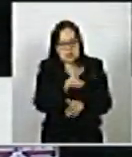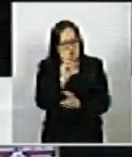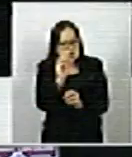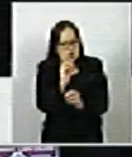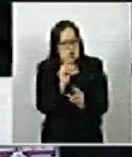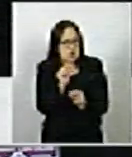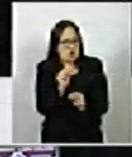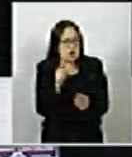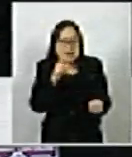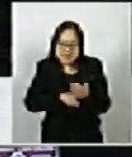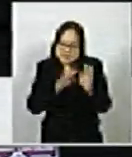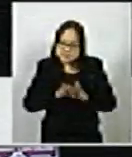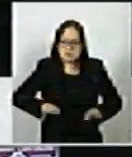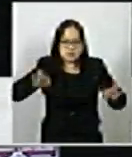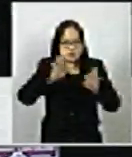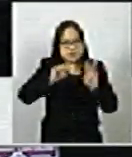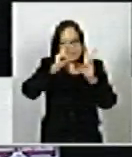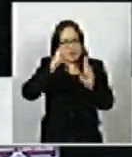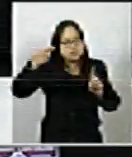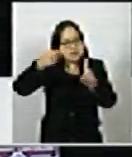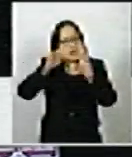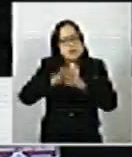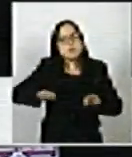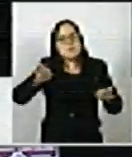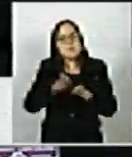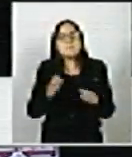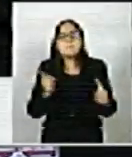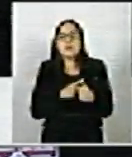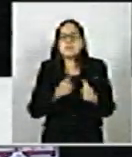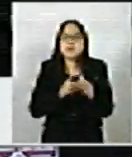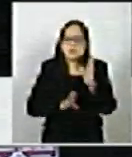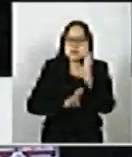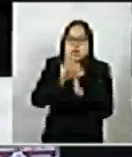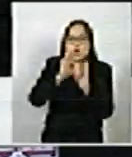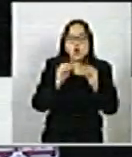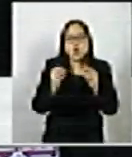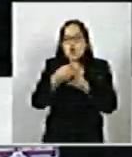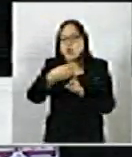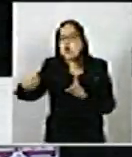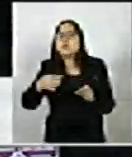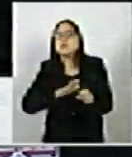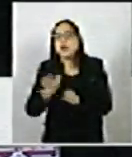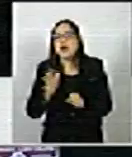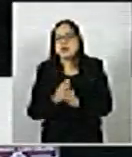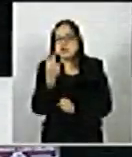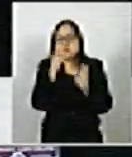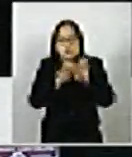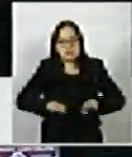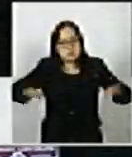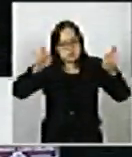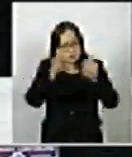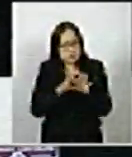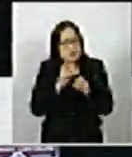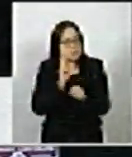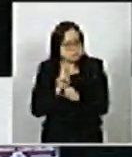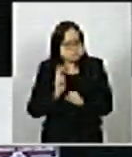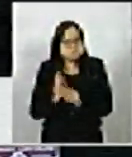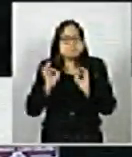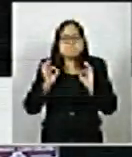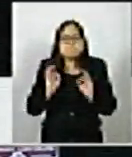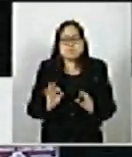a esta toda la clave que ese privilegio el desarrollo o la estabilidad y los socios necesarios son dos